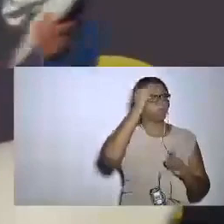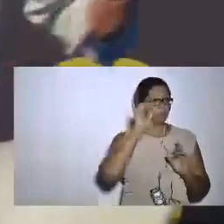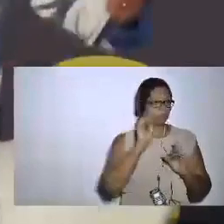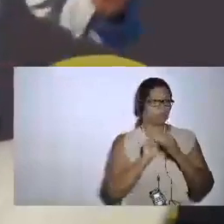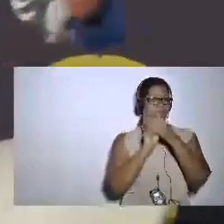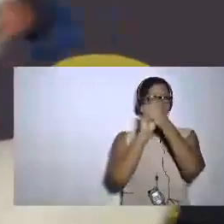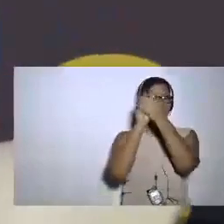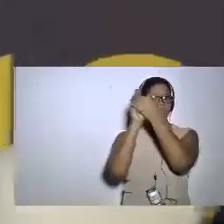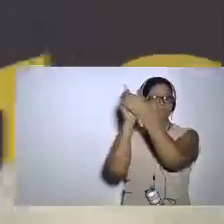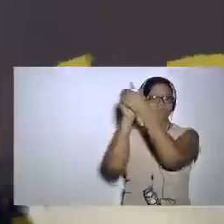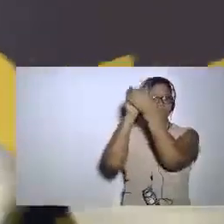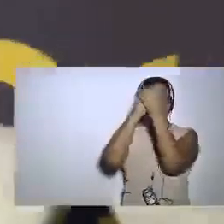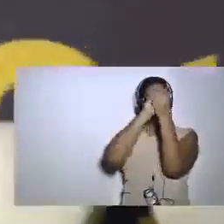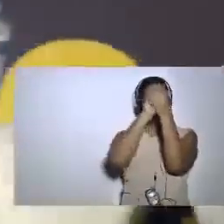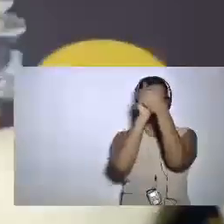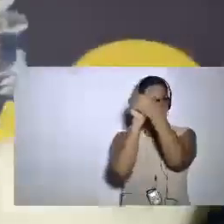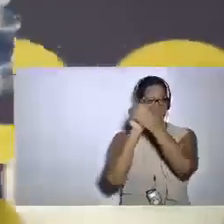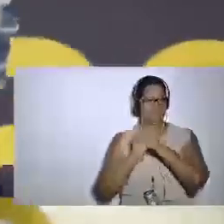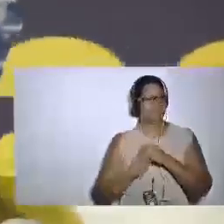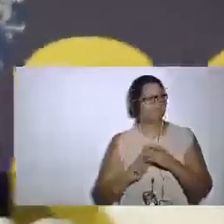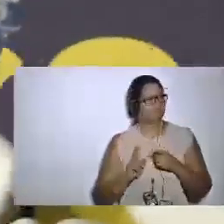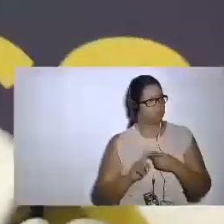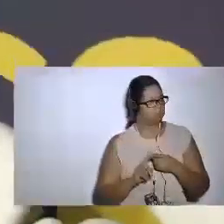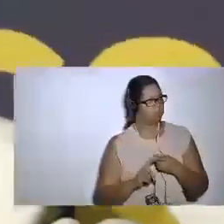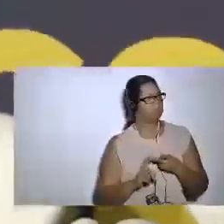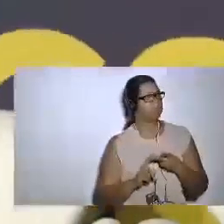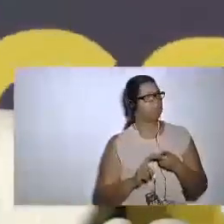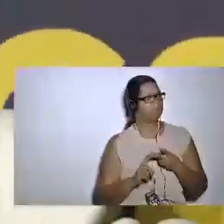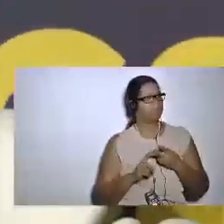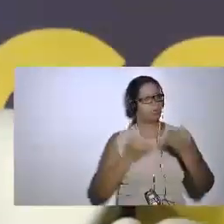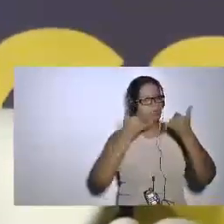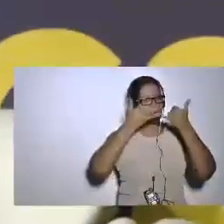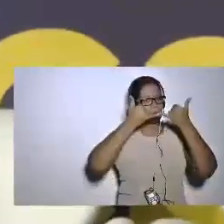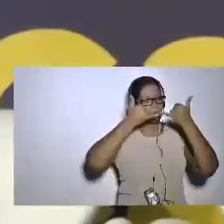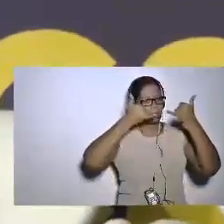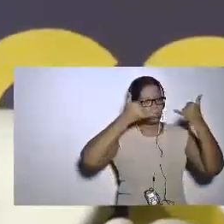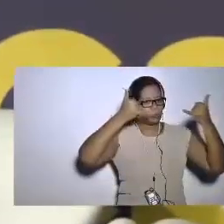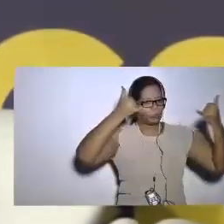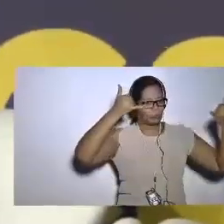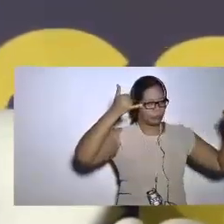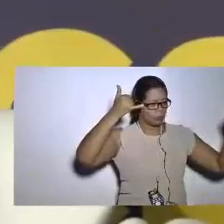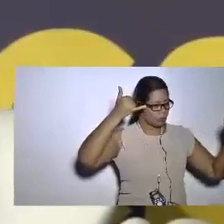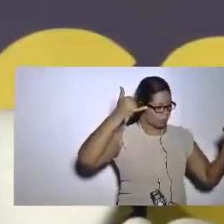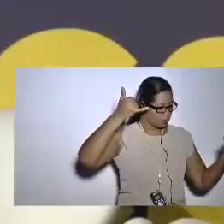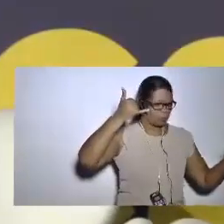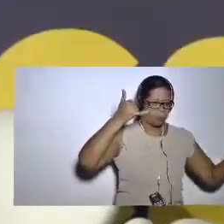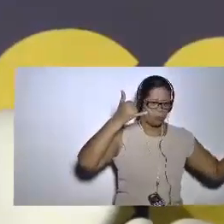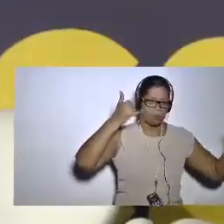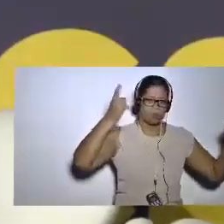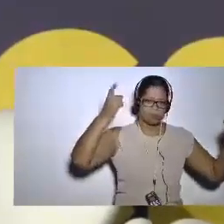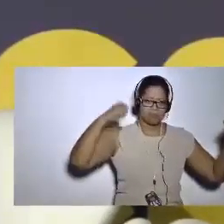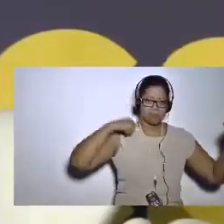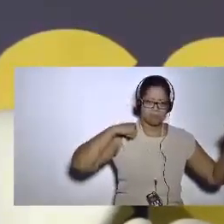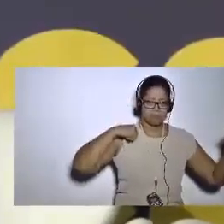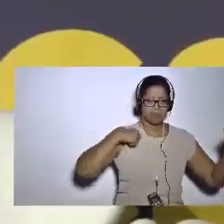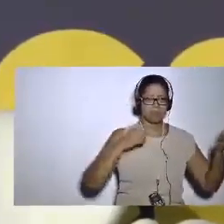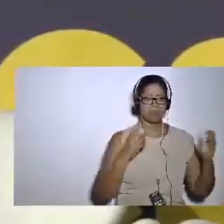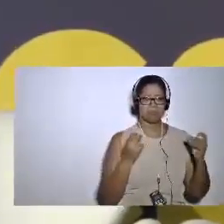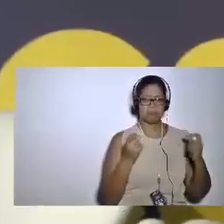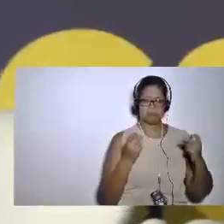línea allí establecida, no nos mostró un video, pero tenemos esta línea ya